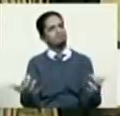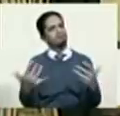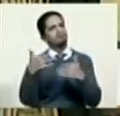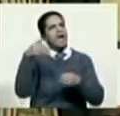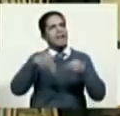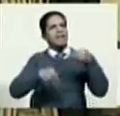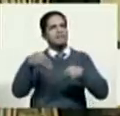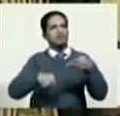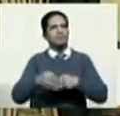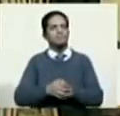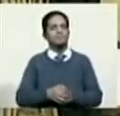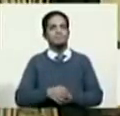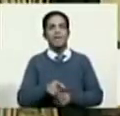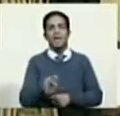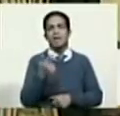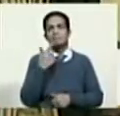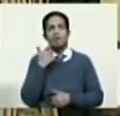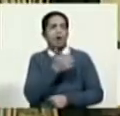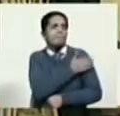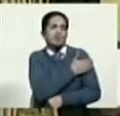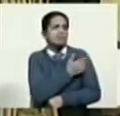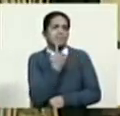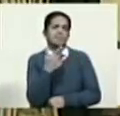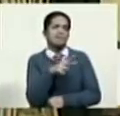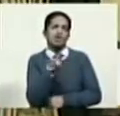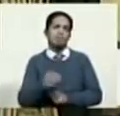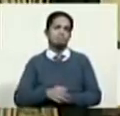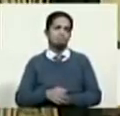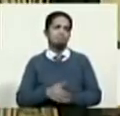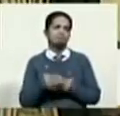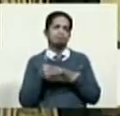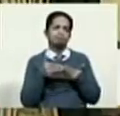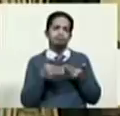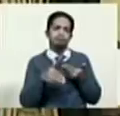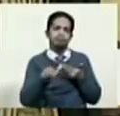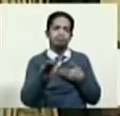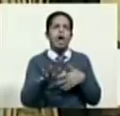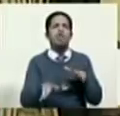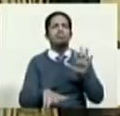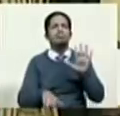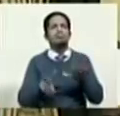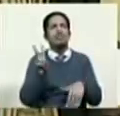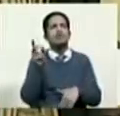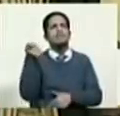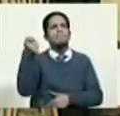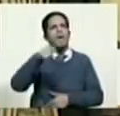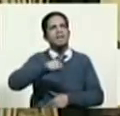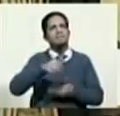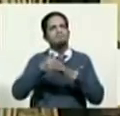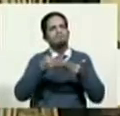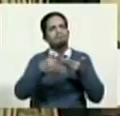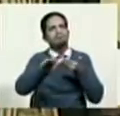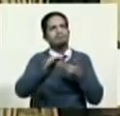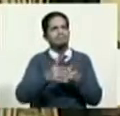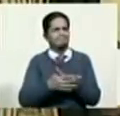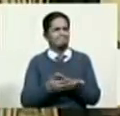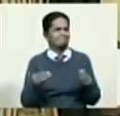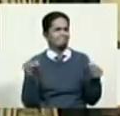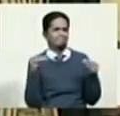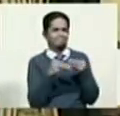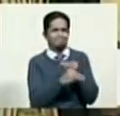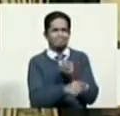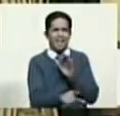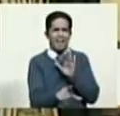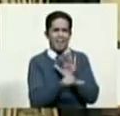dar 12 meses en el caso que se cumpliera ese pretendido estatuto absolutamente inconstitucional. Se van